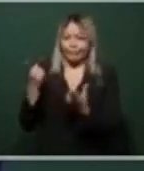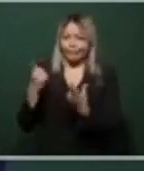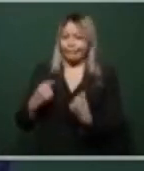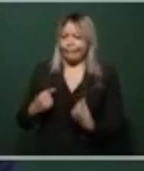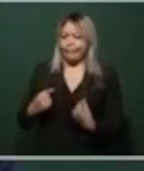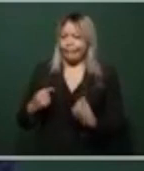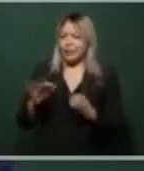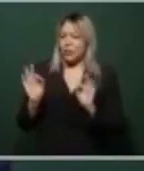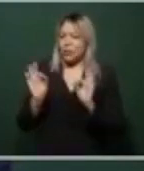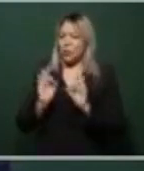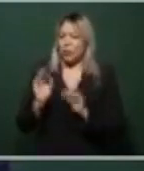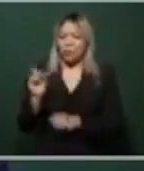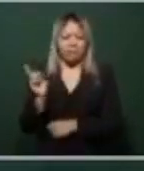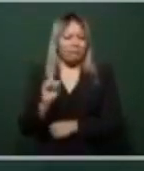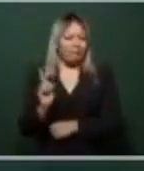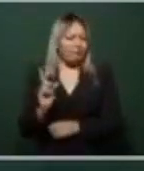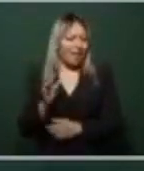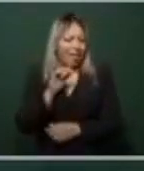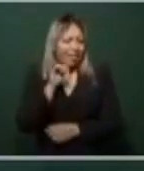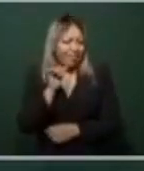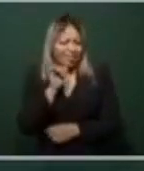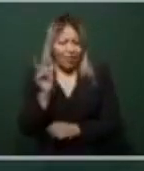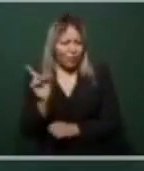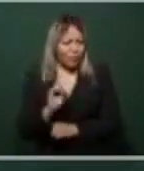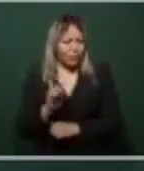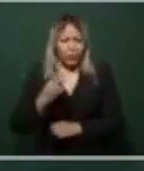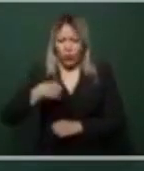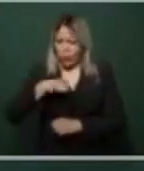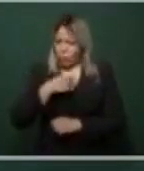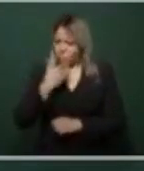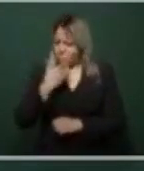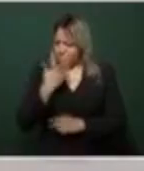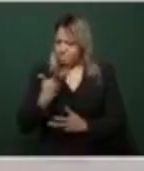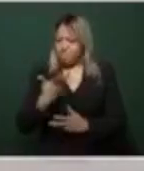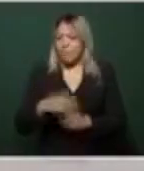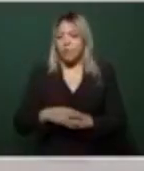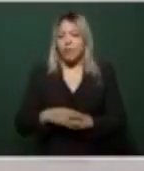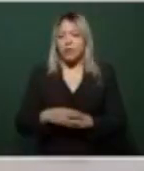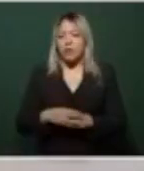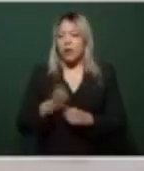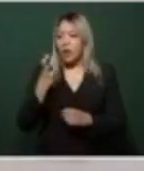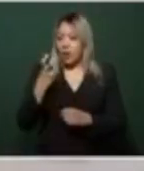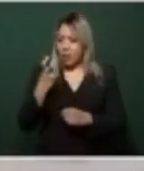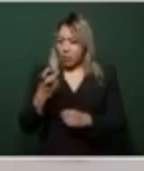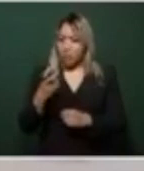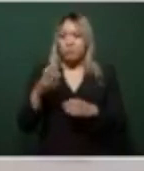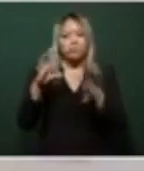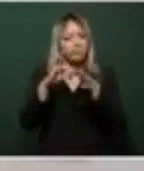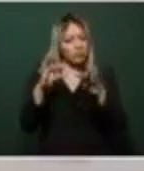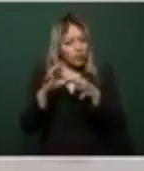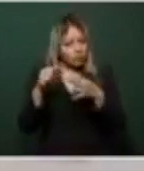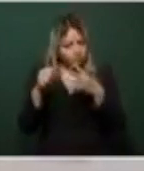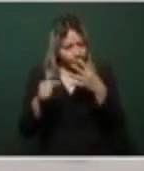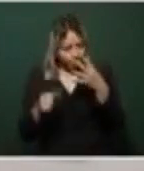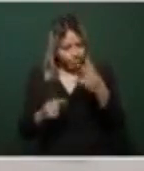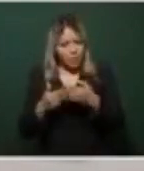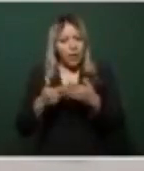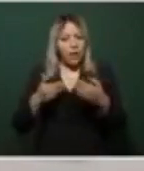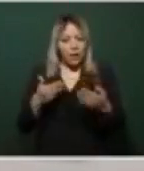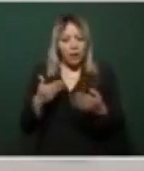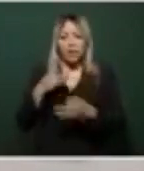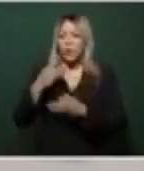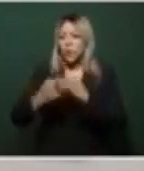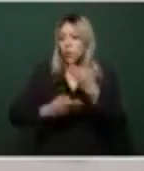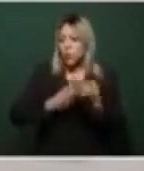No, de ninguna manera. Entonces, que se entiendan todas estas cosas y estamos